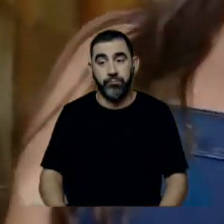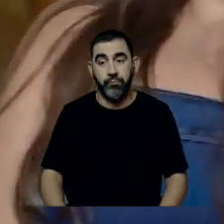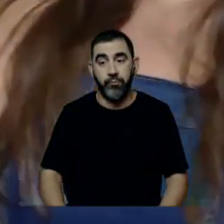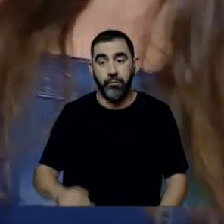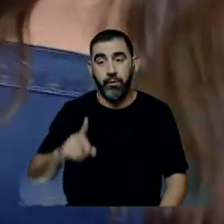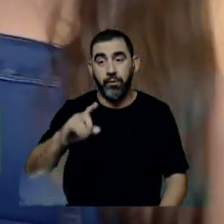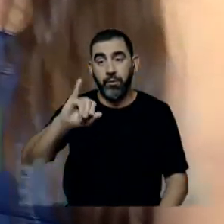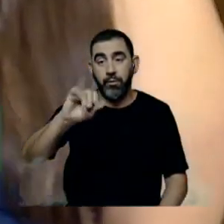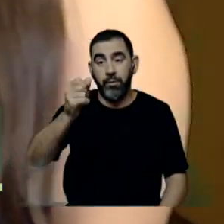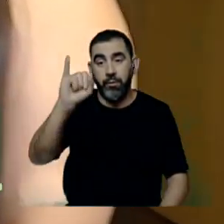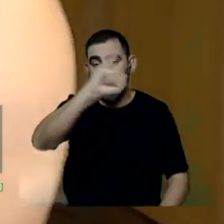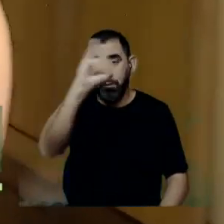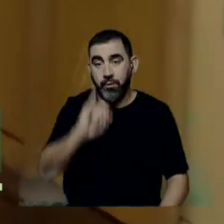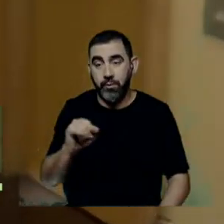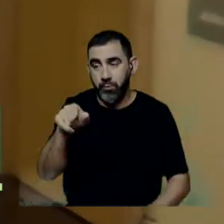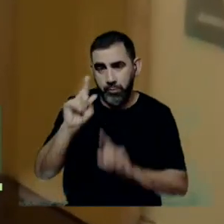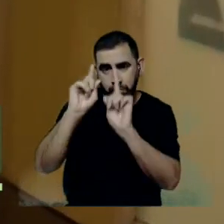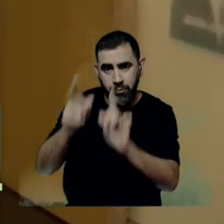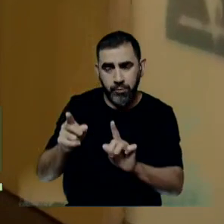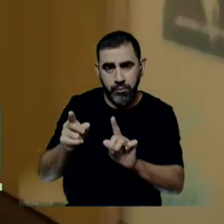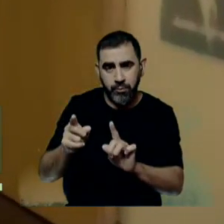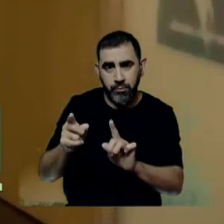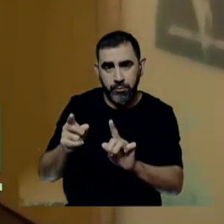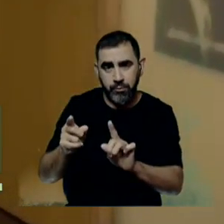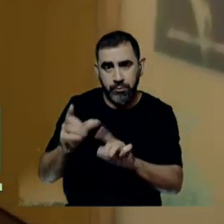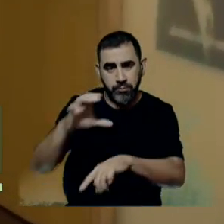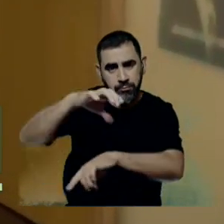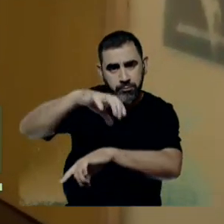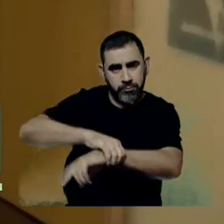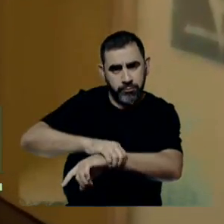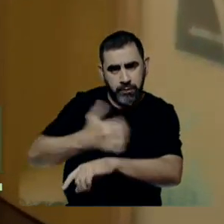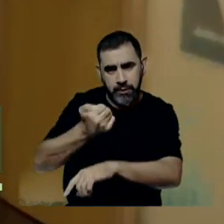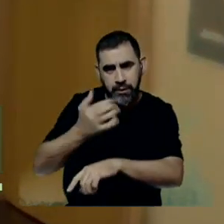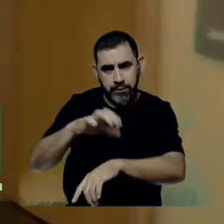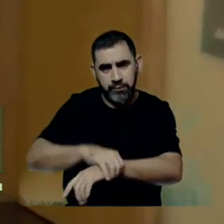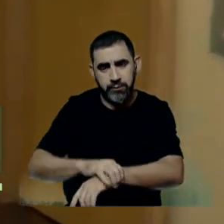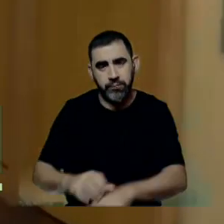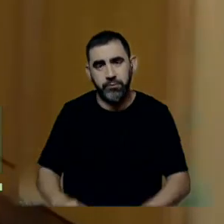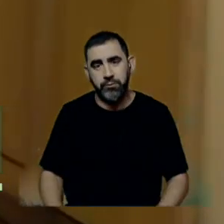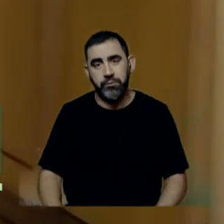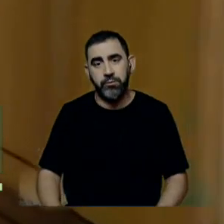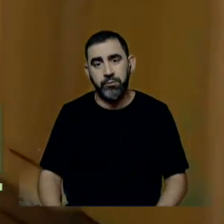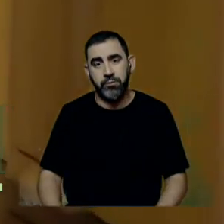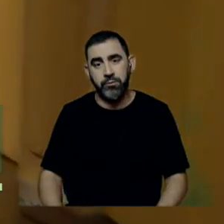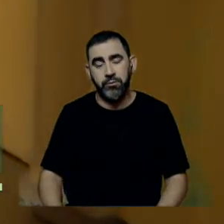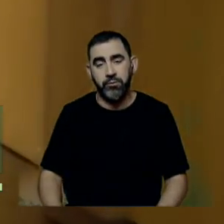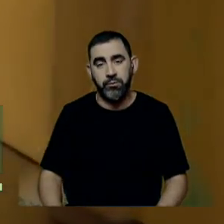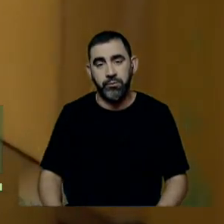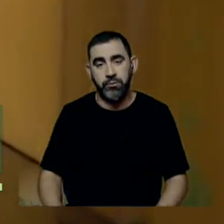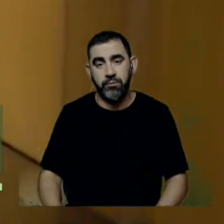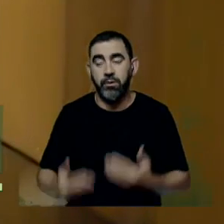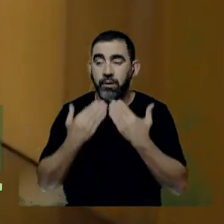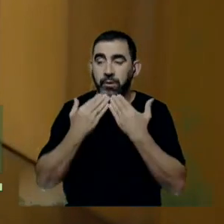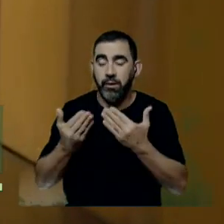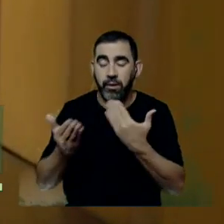Betiana Díaz. A ti también te quisieron colocar pulsera, Betiana, gracias por estos minutos. Bueno, muchas gracias, gracias